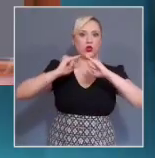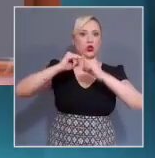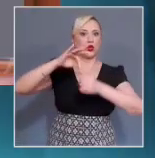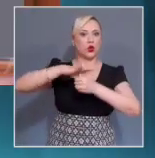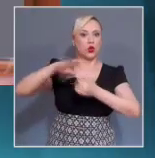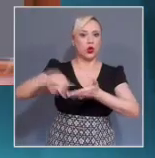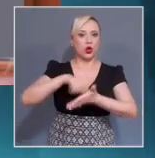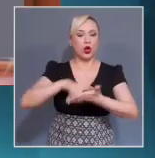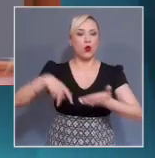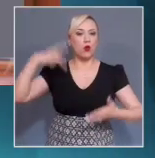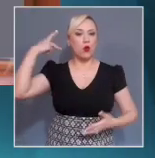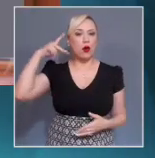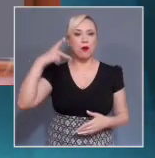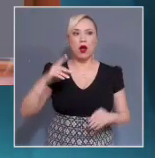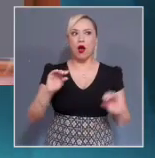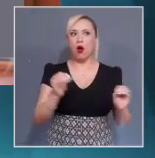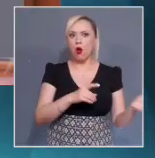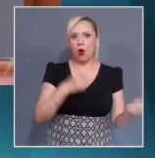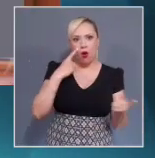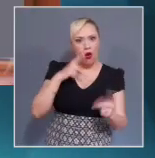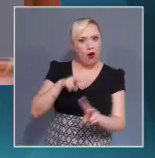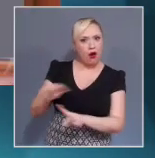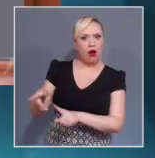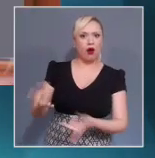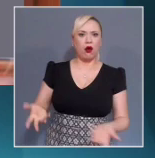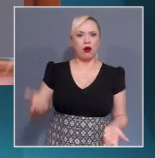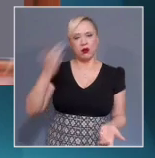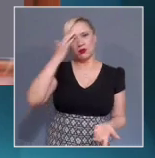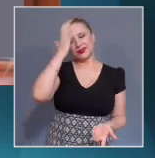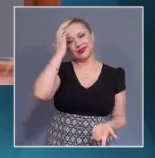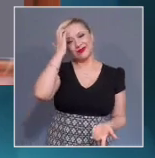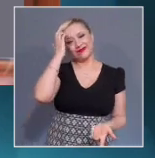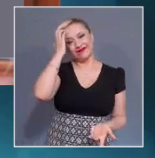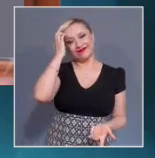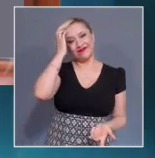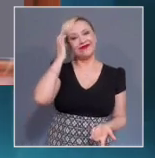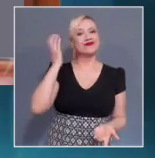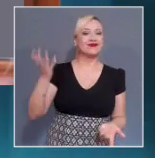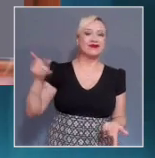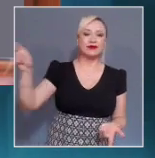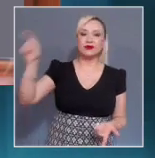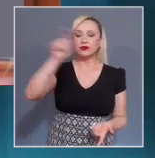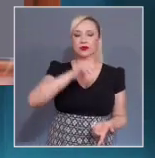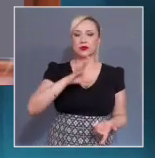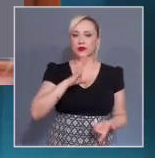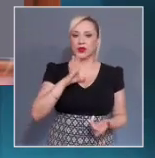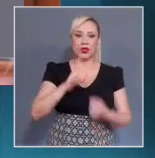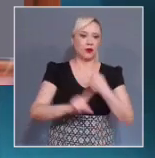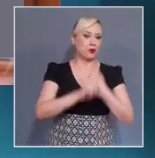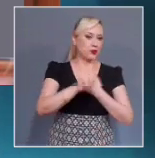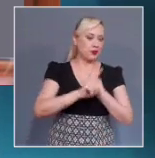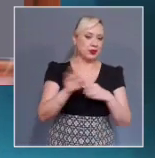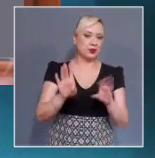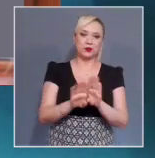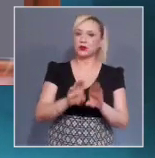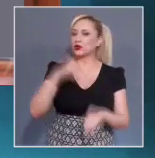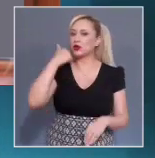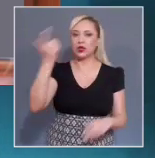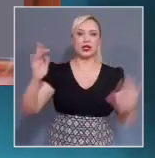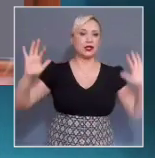Los institutos electorales emitan lineamientos sobre la paridad en los